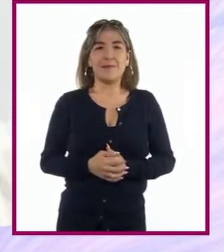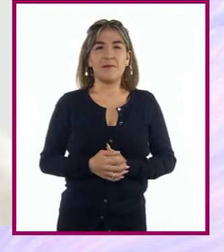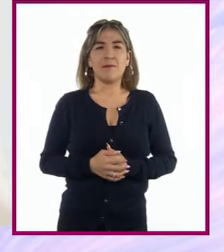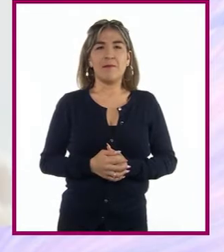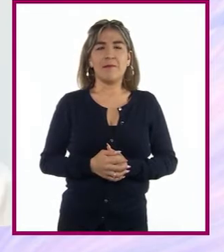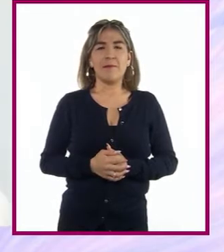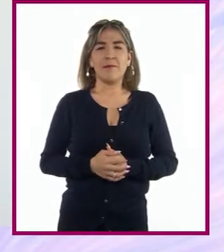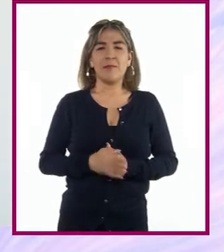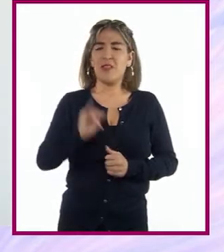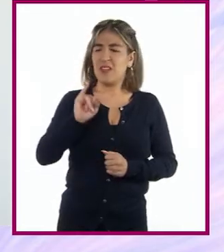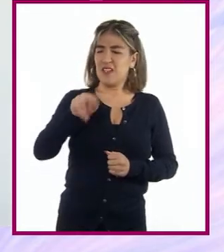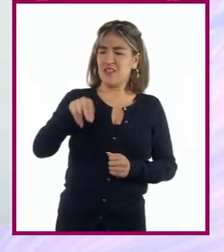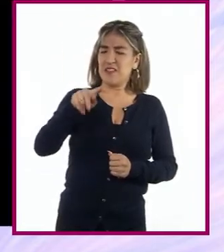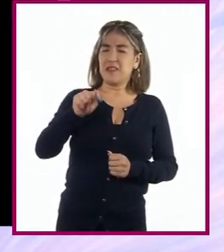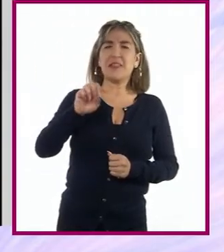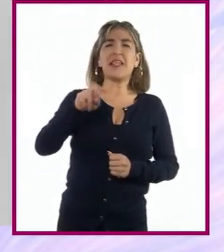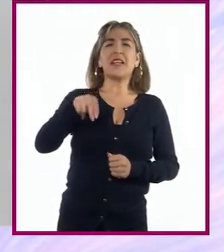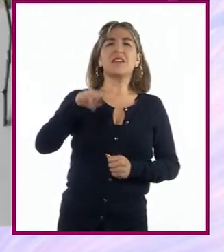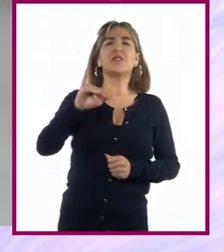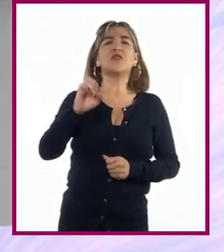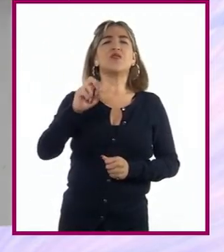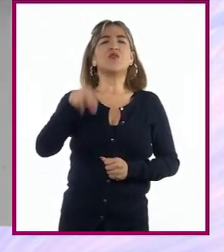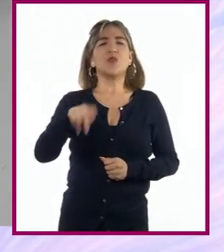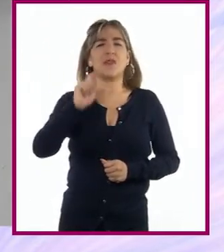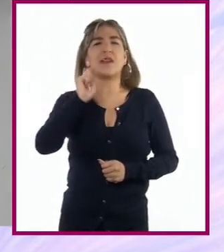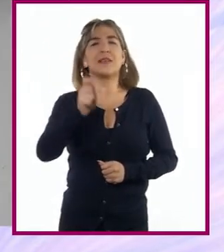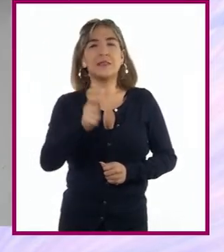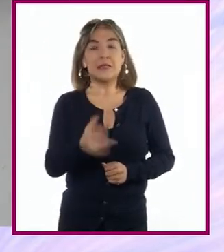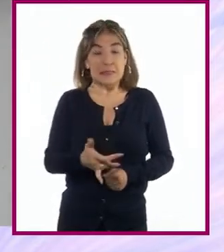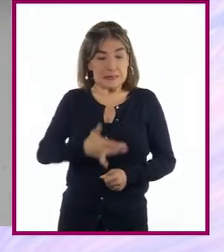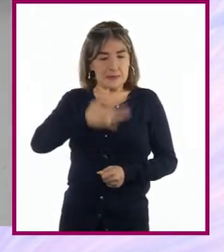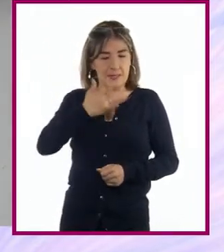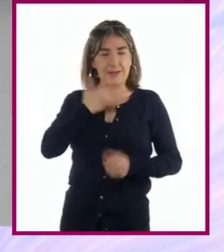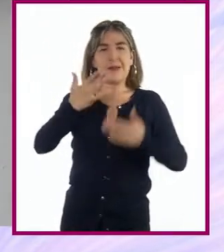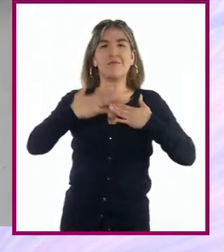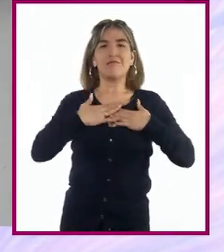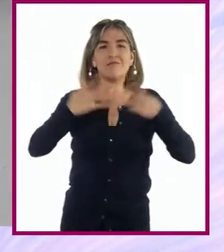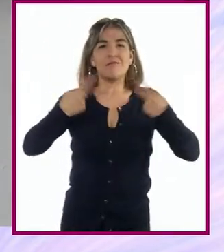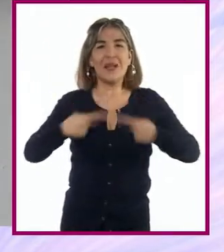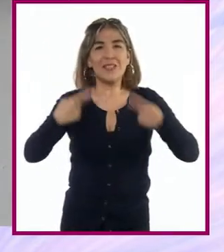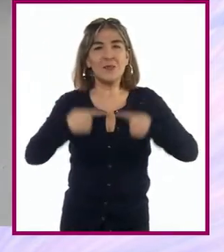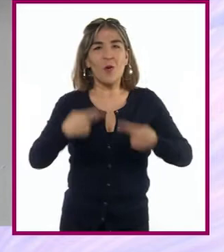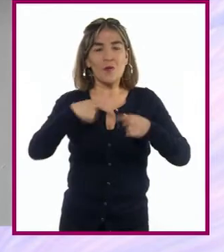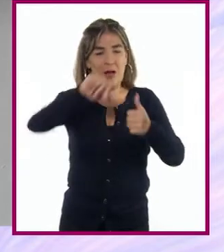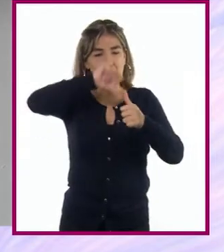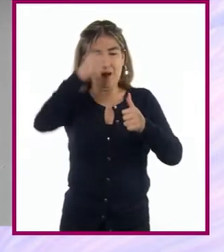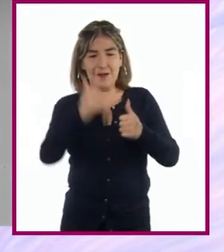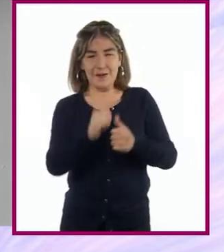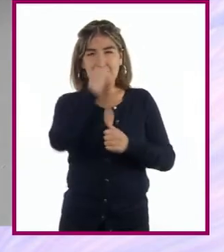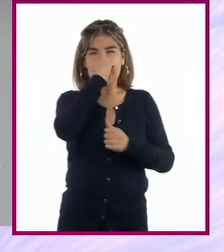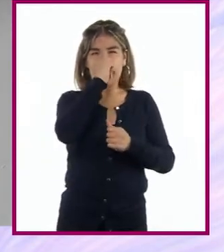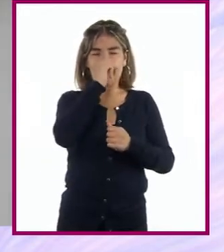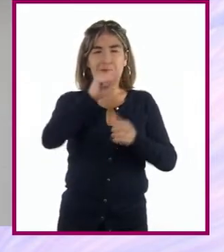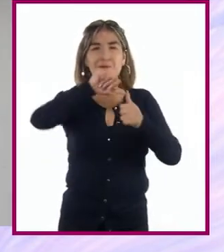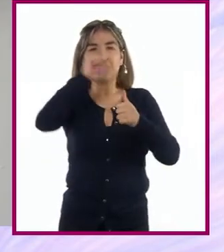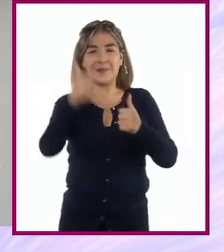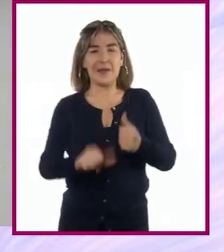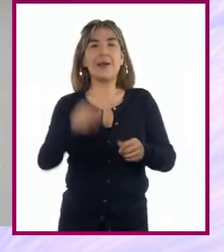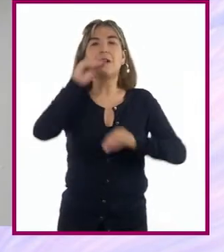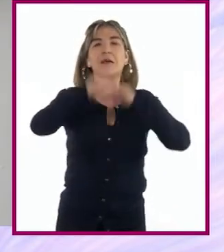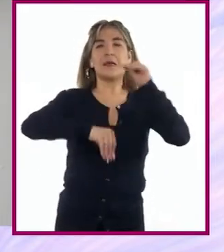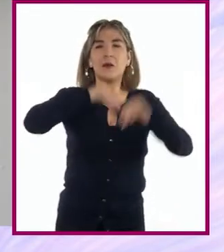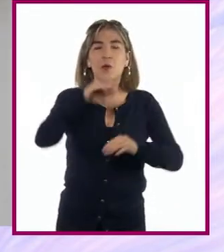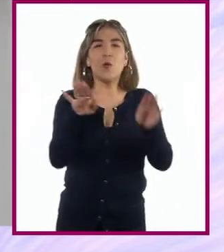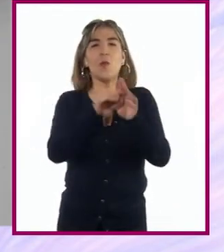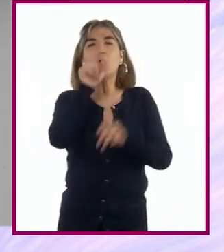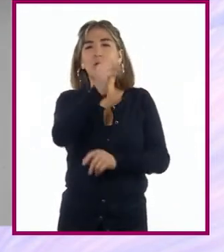intención también se vuelca el sentir del autor, que unido a su inspiración, sus